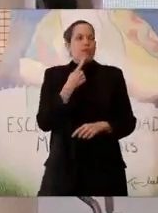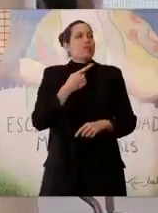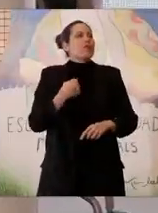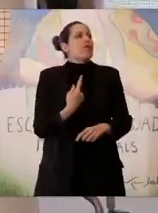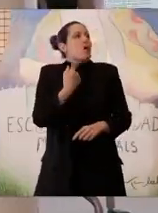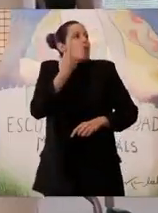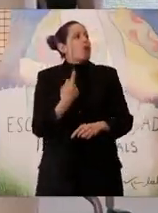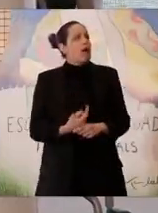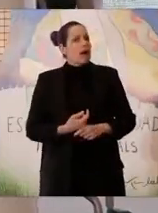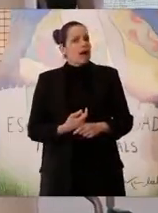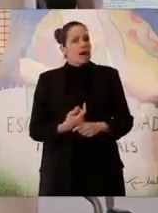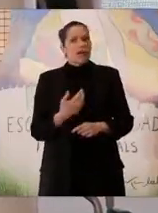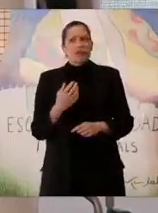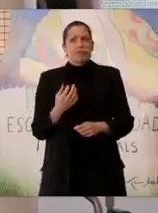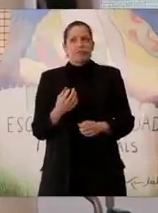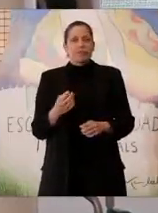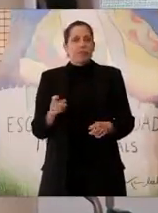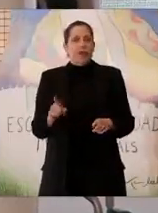cuántas veces se ha ido a Nueva York, una o ninguna.